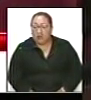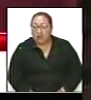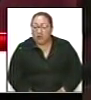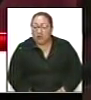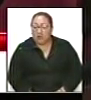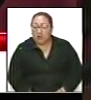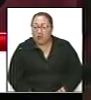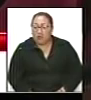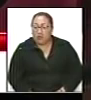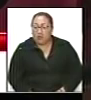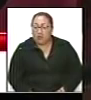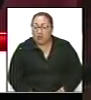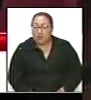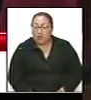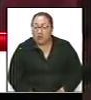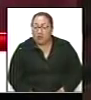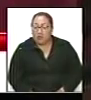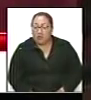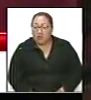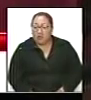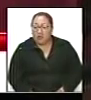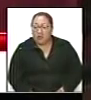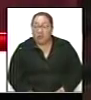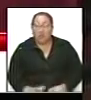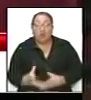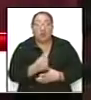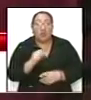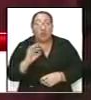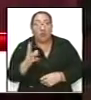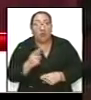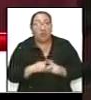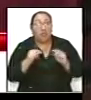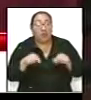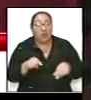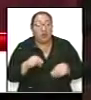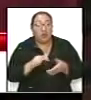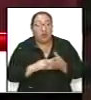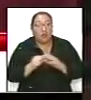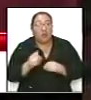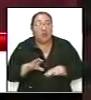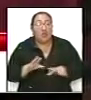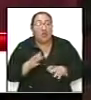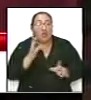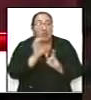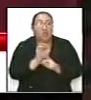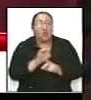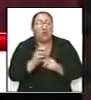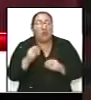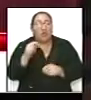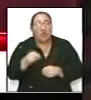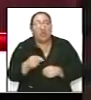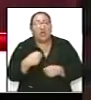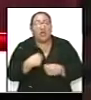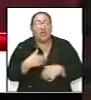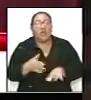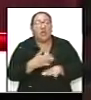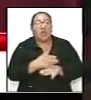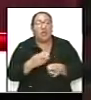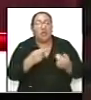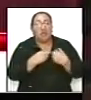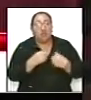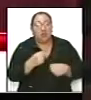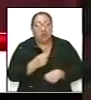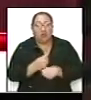está cometiendo apropiación ilícita, hurto, etcétera. Pero en el peculado se le recrimina porque él, teniendo la